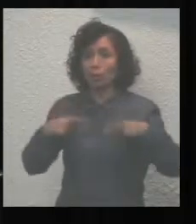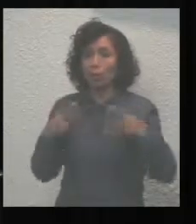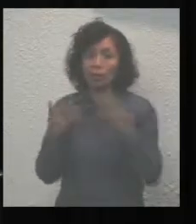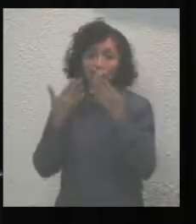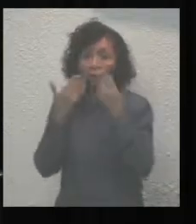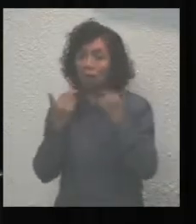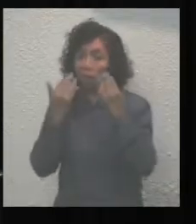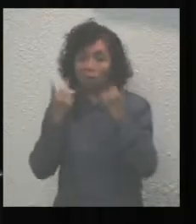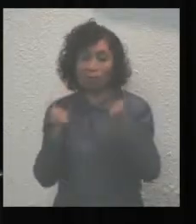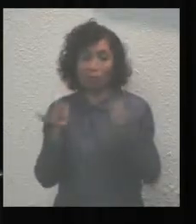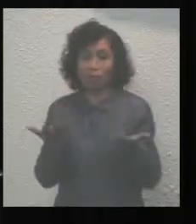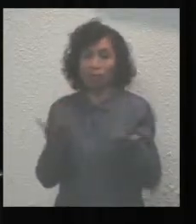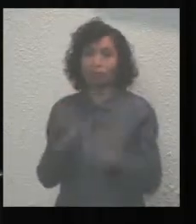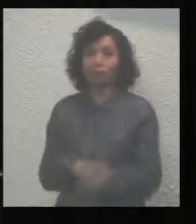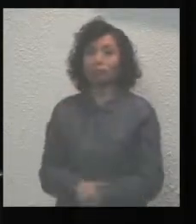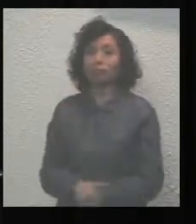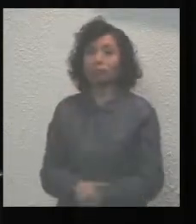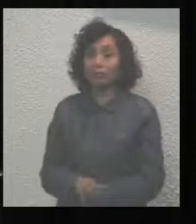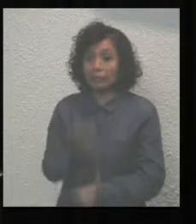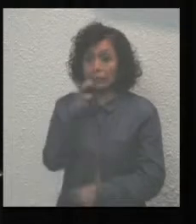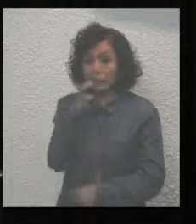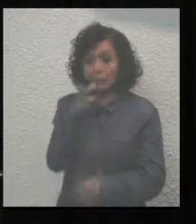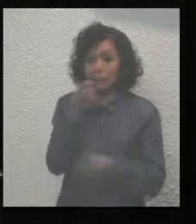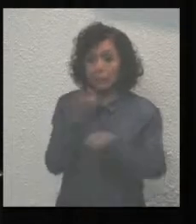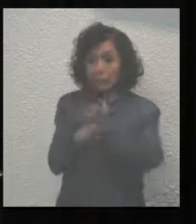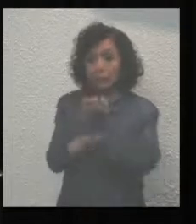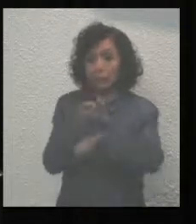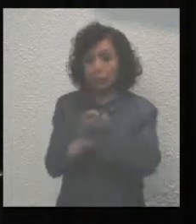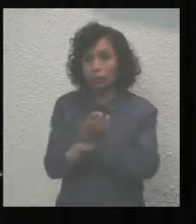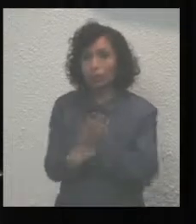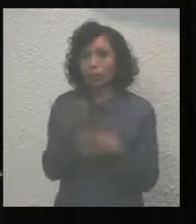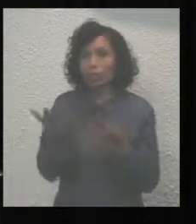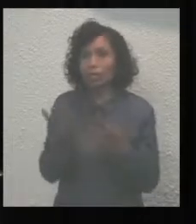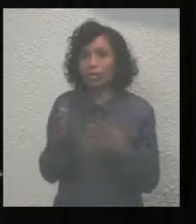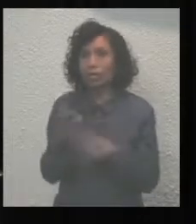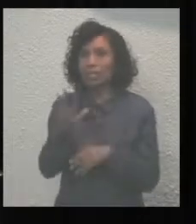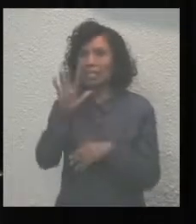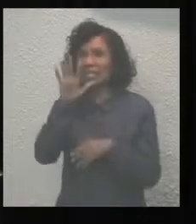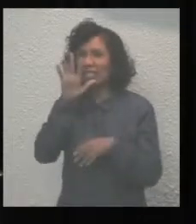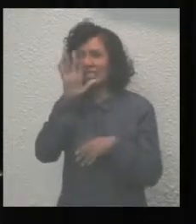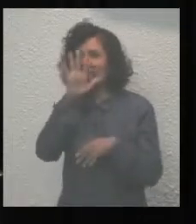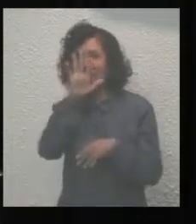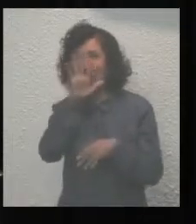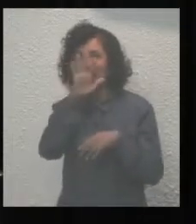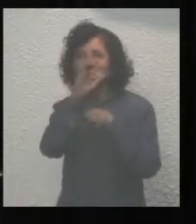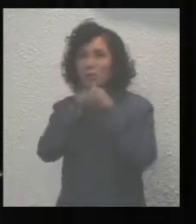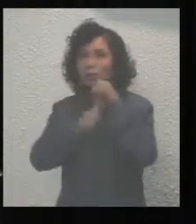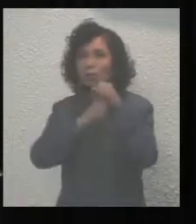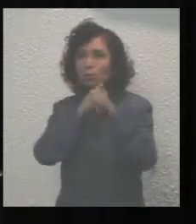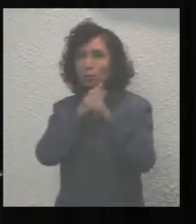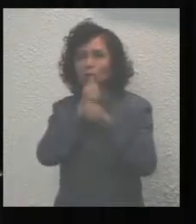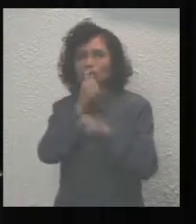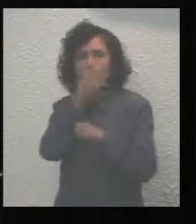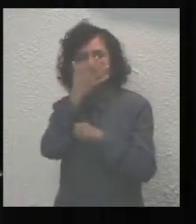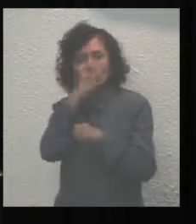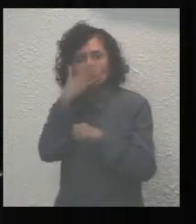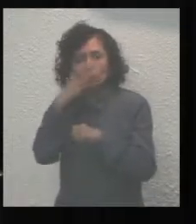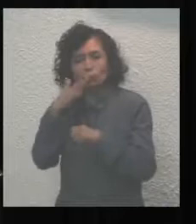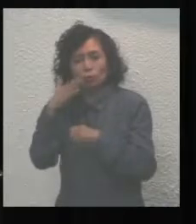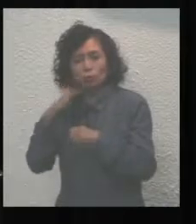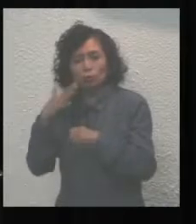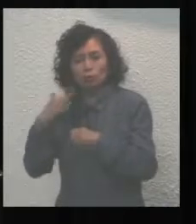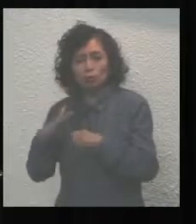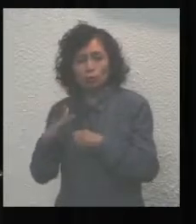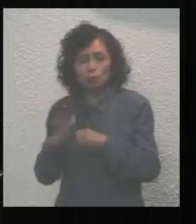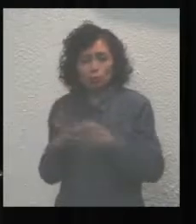servicios básicos. Este Estado, que durante casi 5 décadas ha sido gobernada por una oligarquía que solo ve por